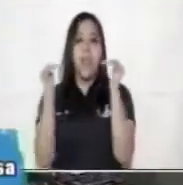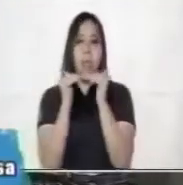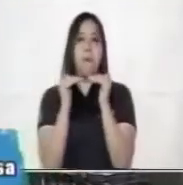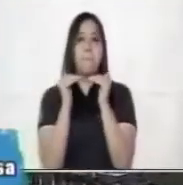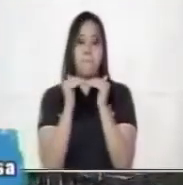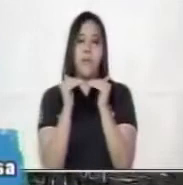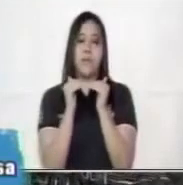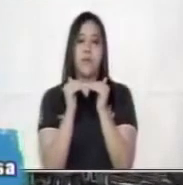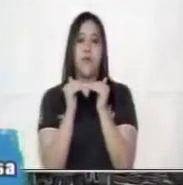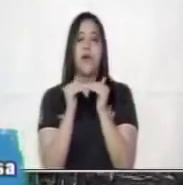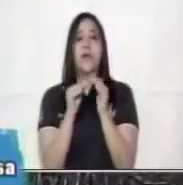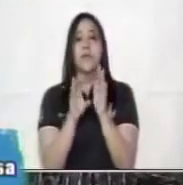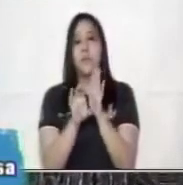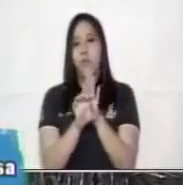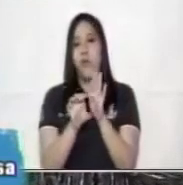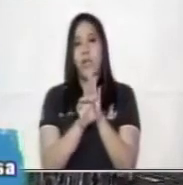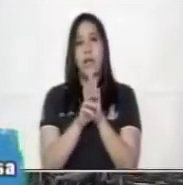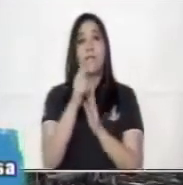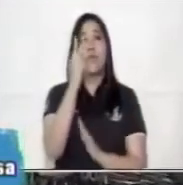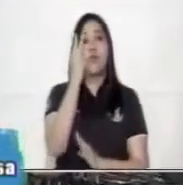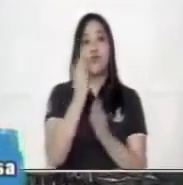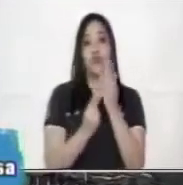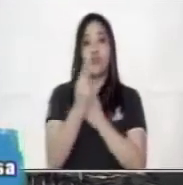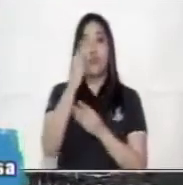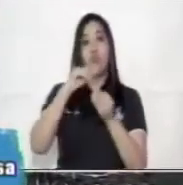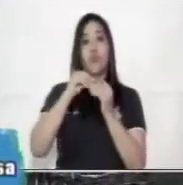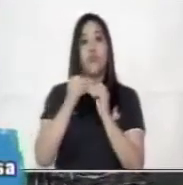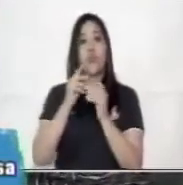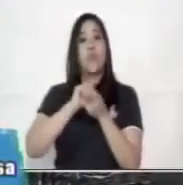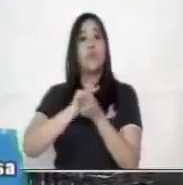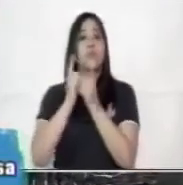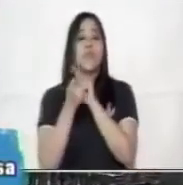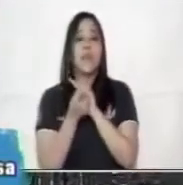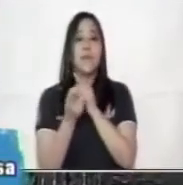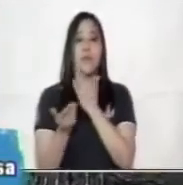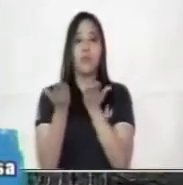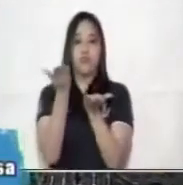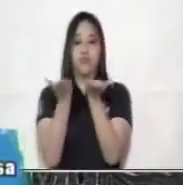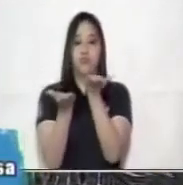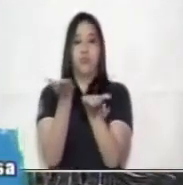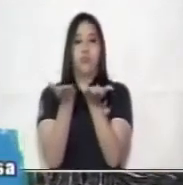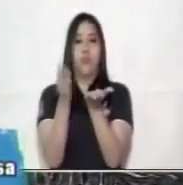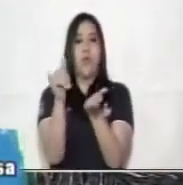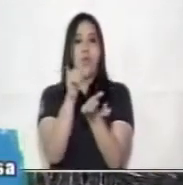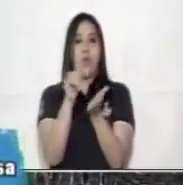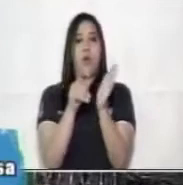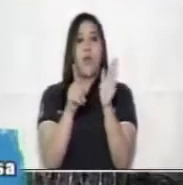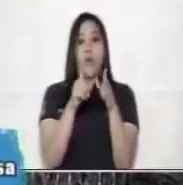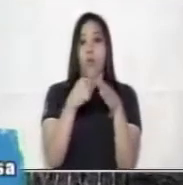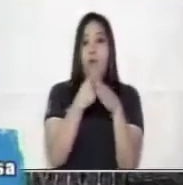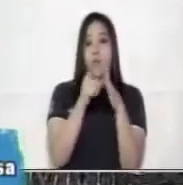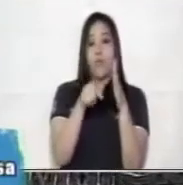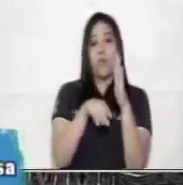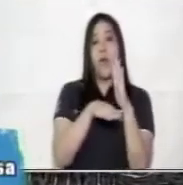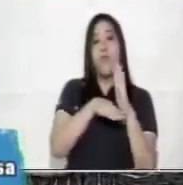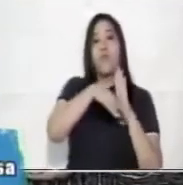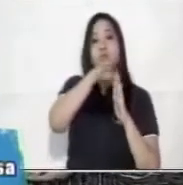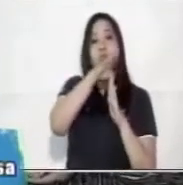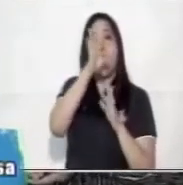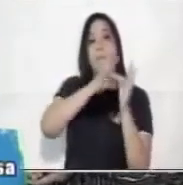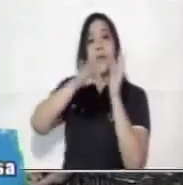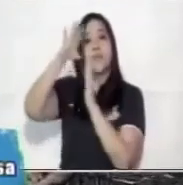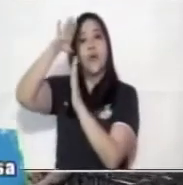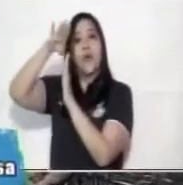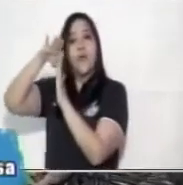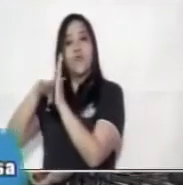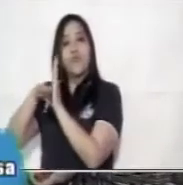Entonces dijimos que dos magnitudes son inversamente proporcionales si cuando una aumenta, la otra